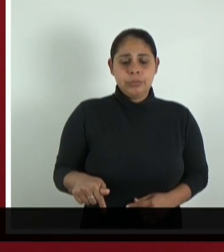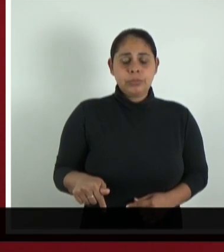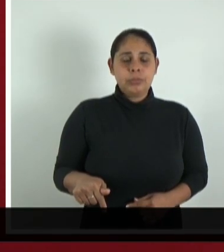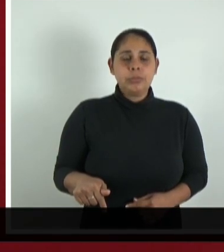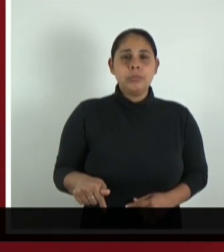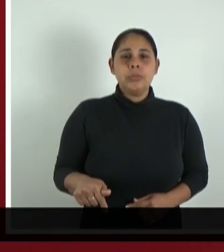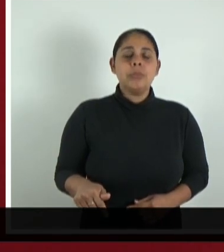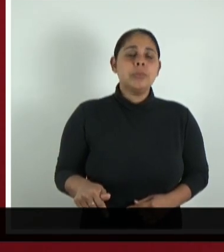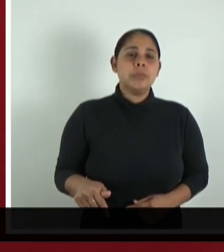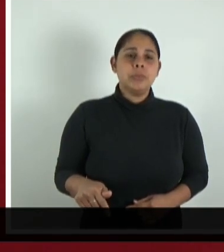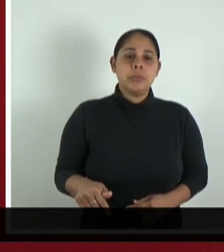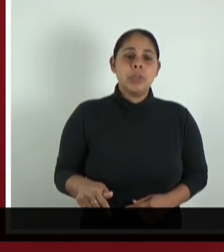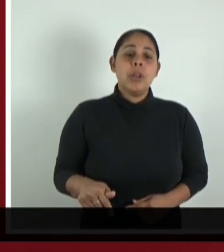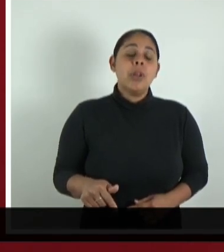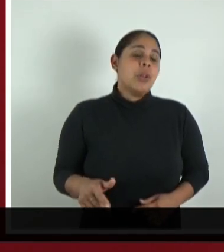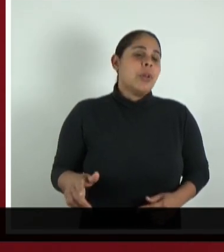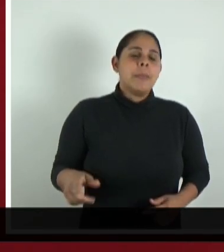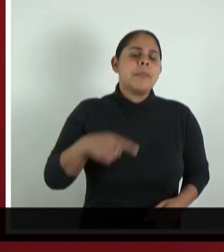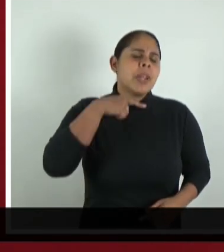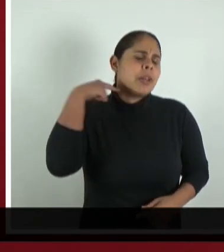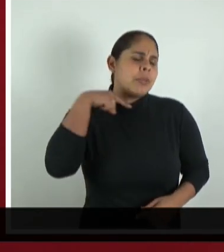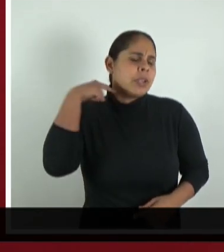todos sus pecados